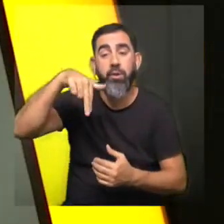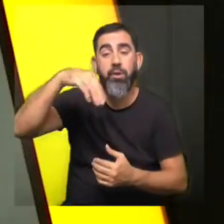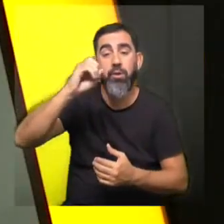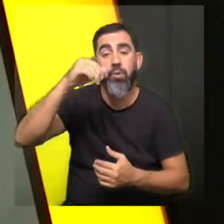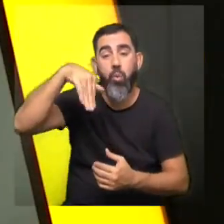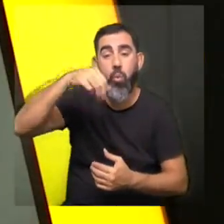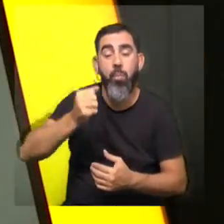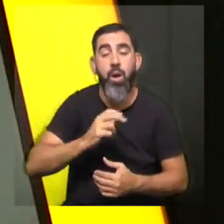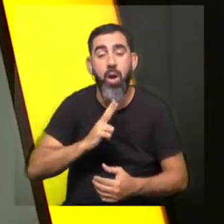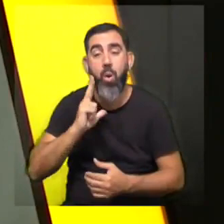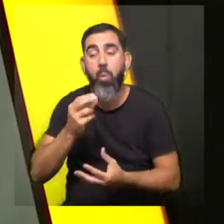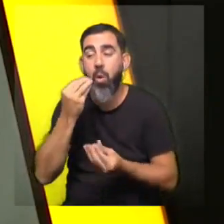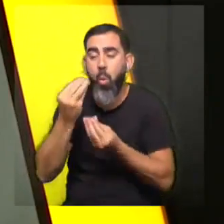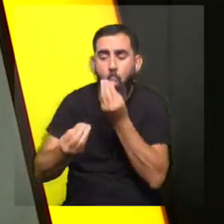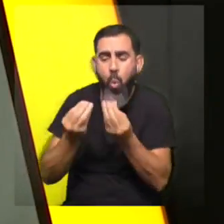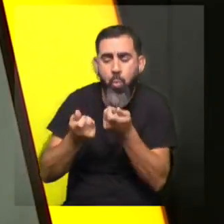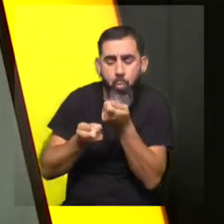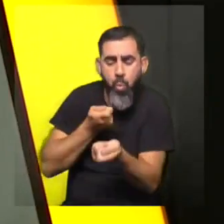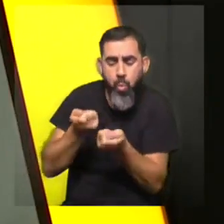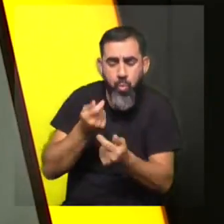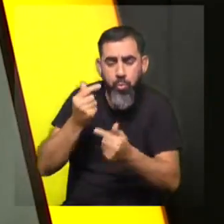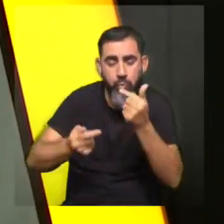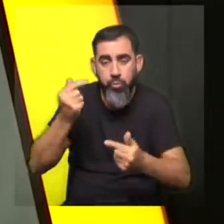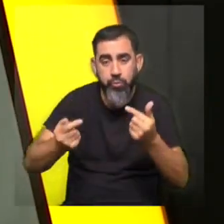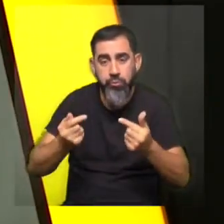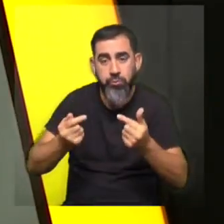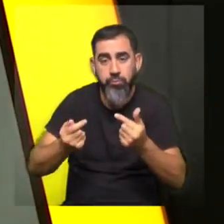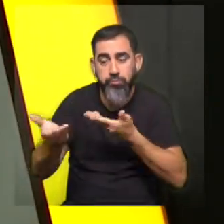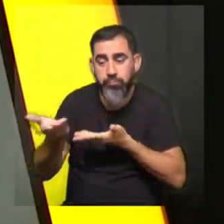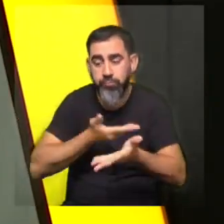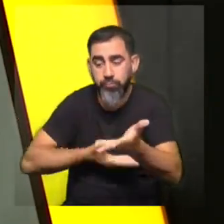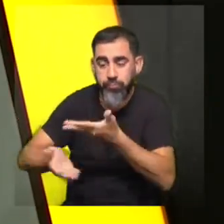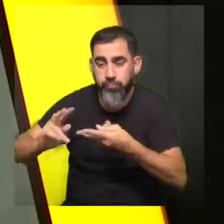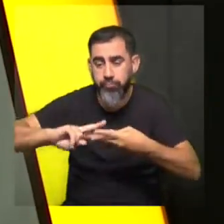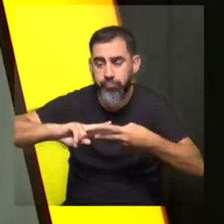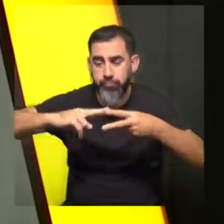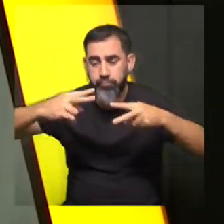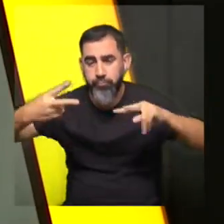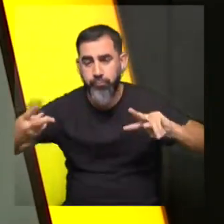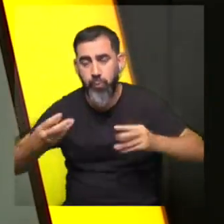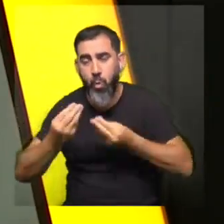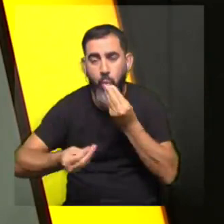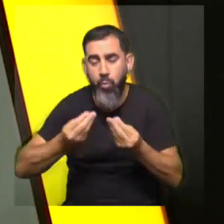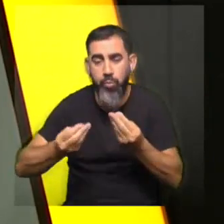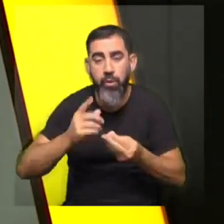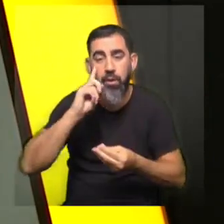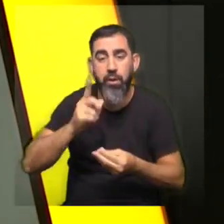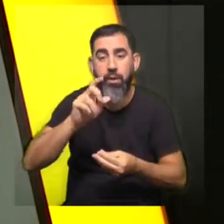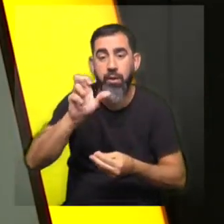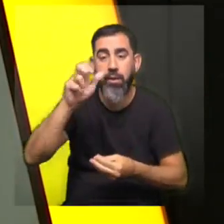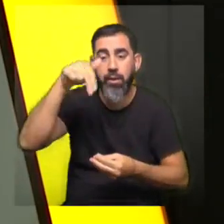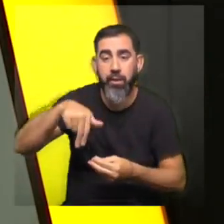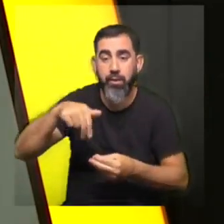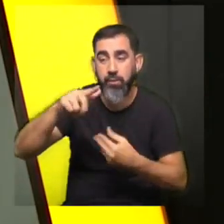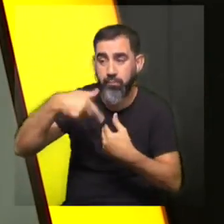molécula, conocer cómo se formaba, cómo estas moléculas se intercalaban unas a otras formando un gen. Eso es lo que vamos a ver en